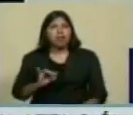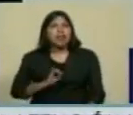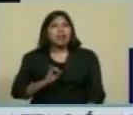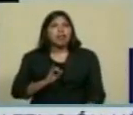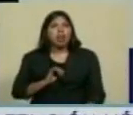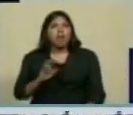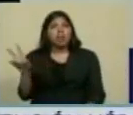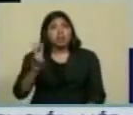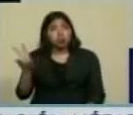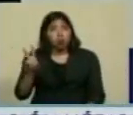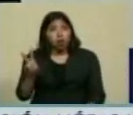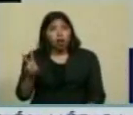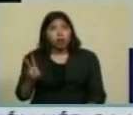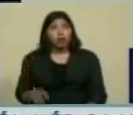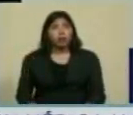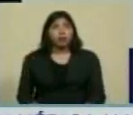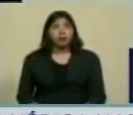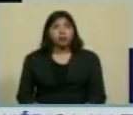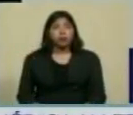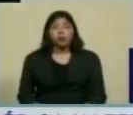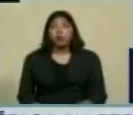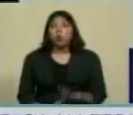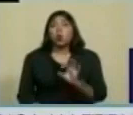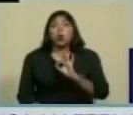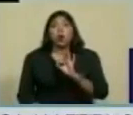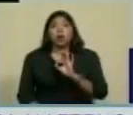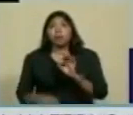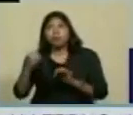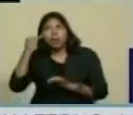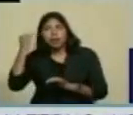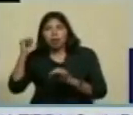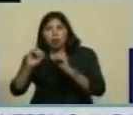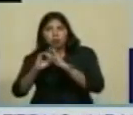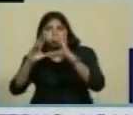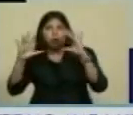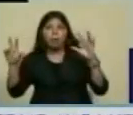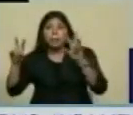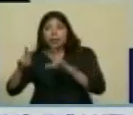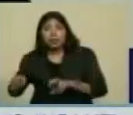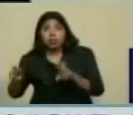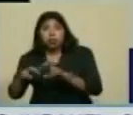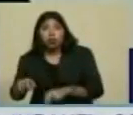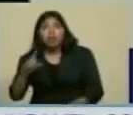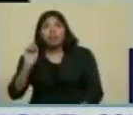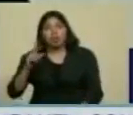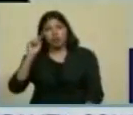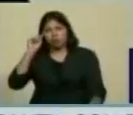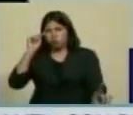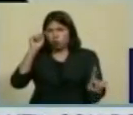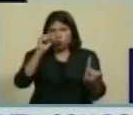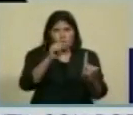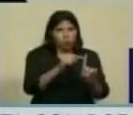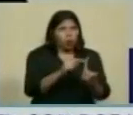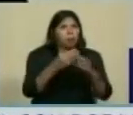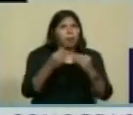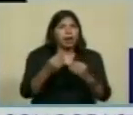aquella investigación, debe apuntar precisamente a construir y a fortalecer la liberación